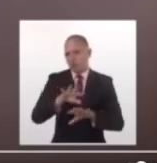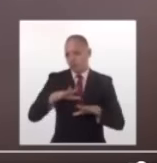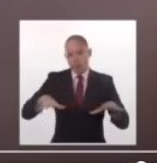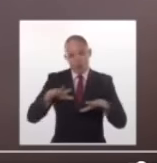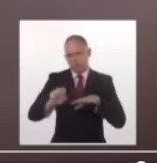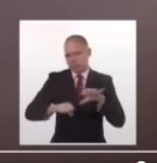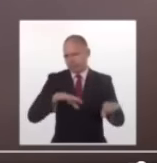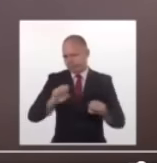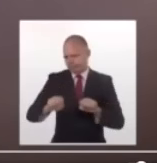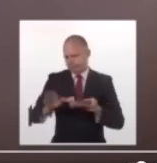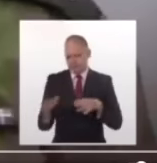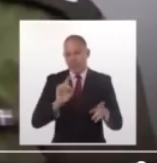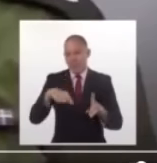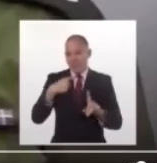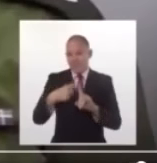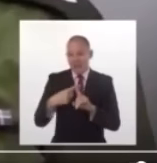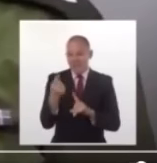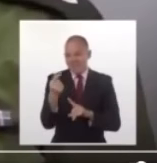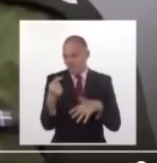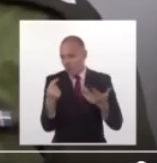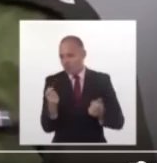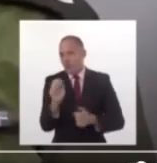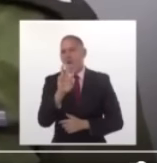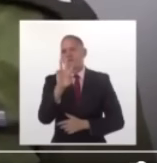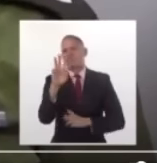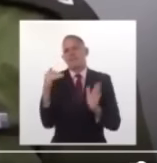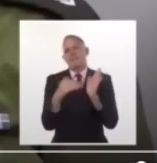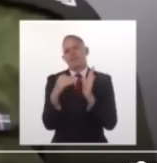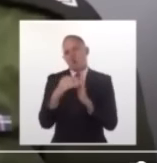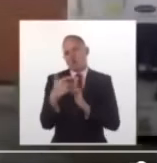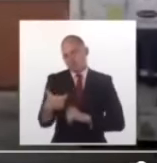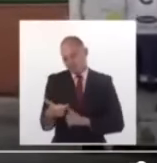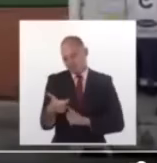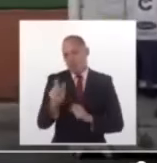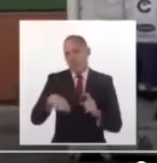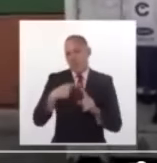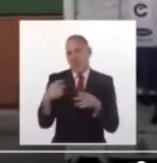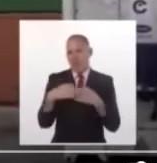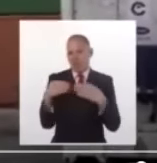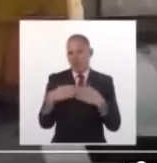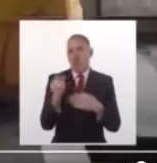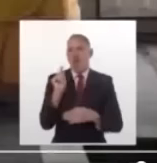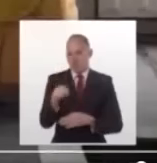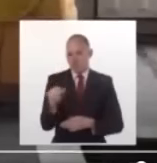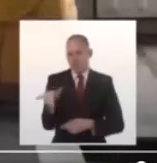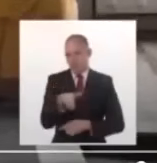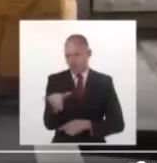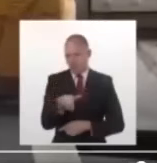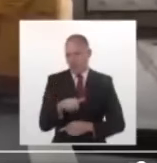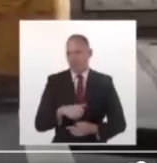También se ocuparon alrededor de 3 millones de pesos y otras monedas como dólares americanos.